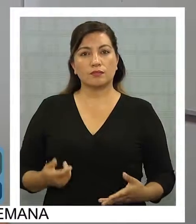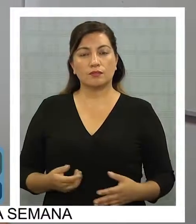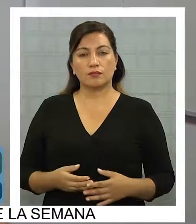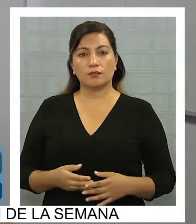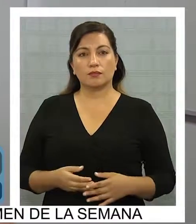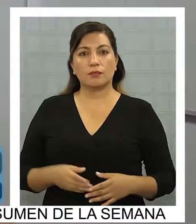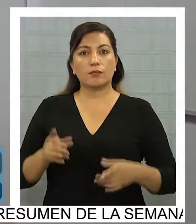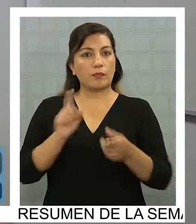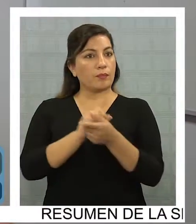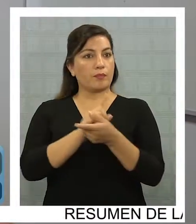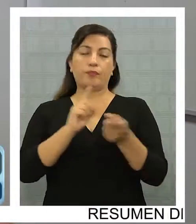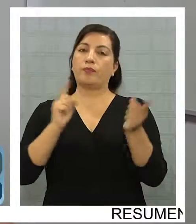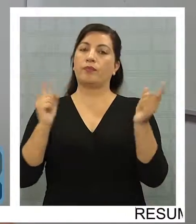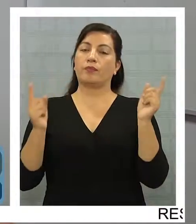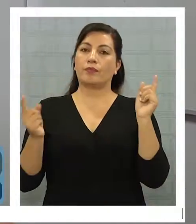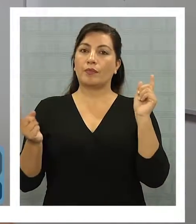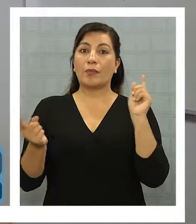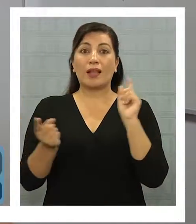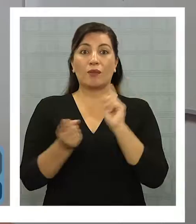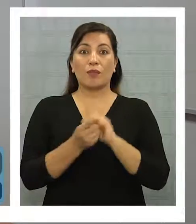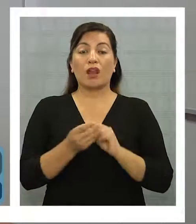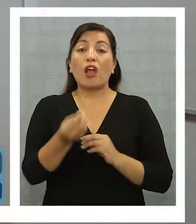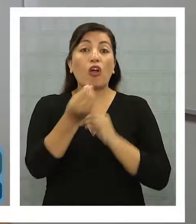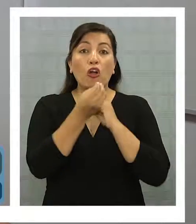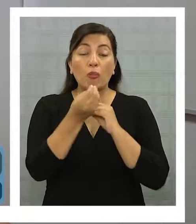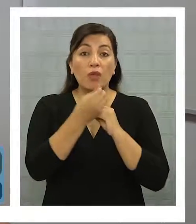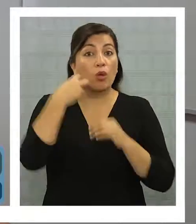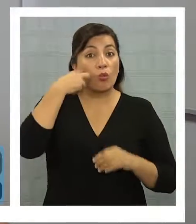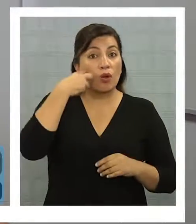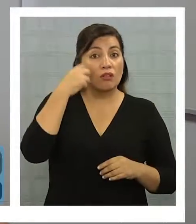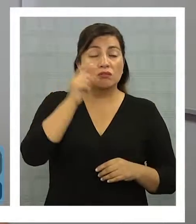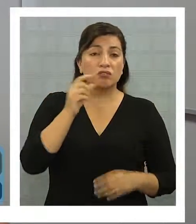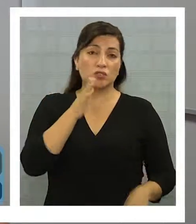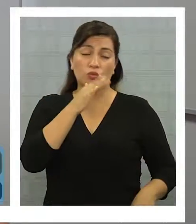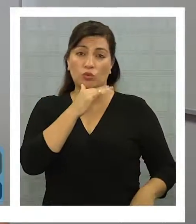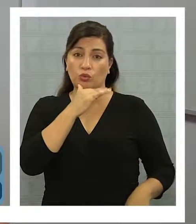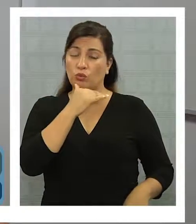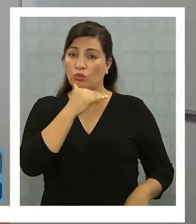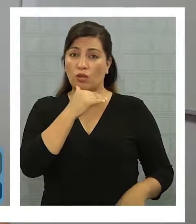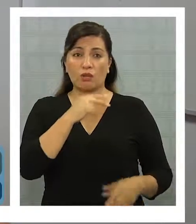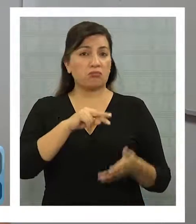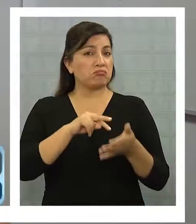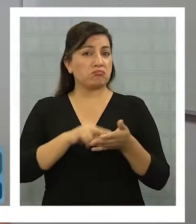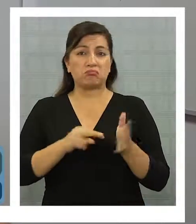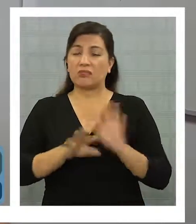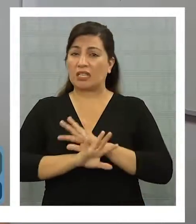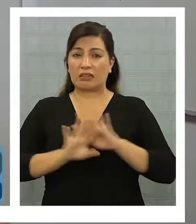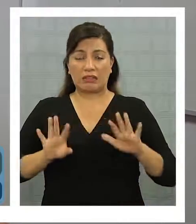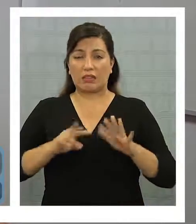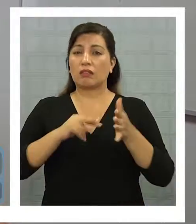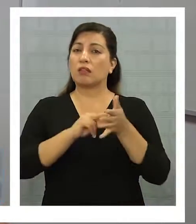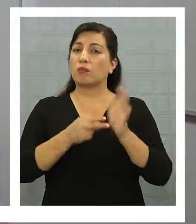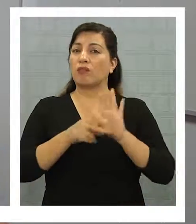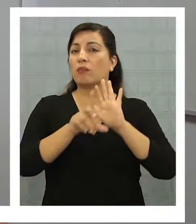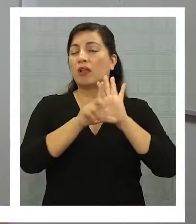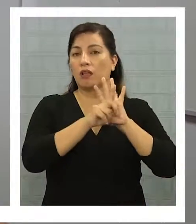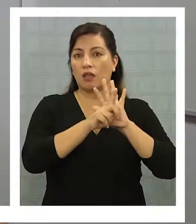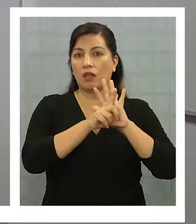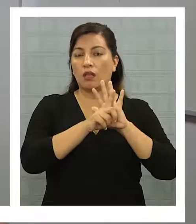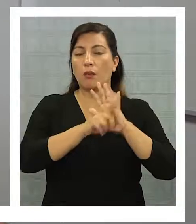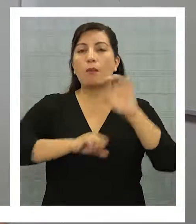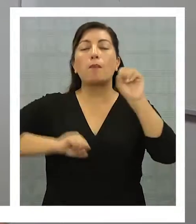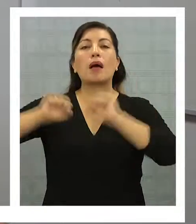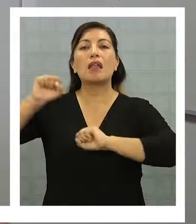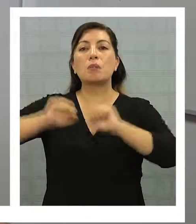transformación y no de consumo humano. Entonces no tenemos ninguna atribución legal para presionar a alguna